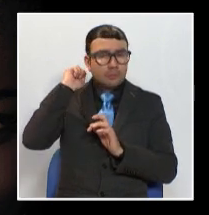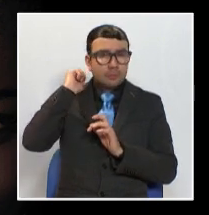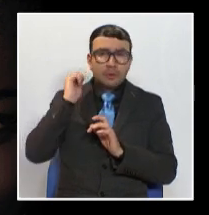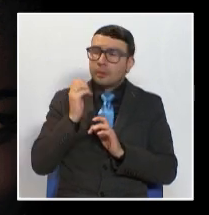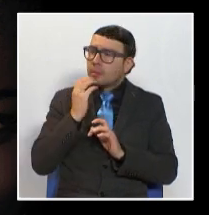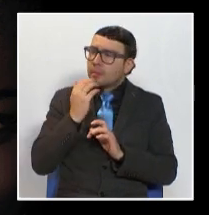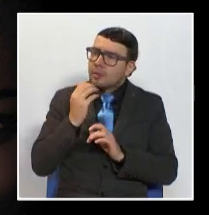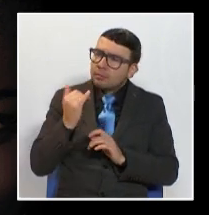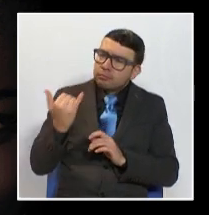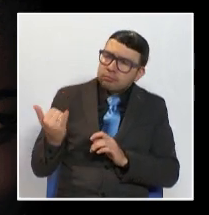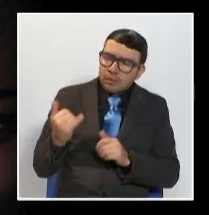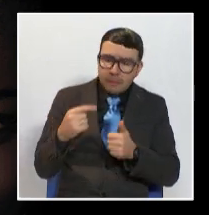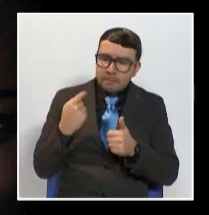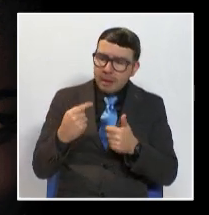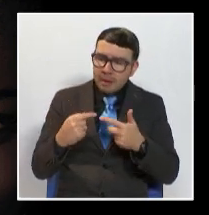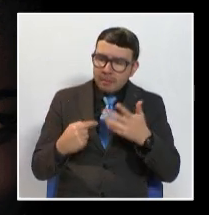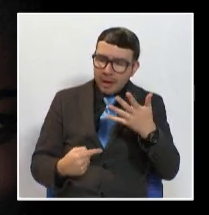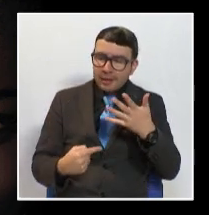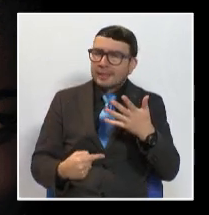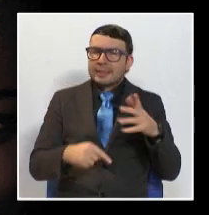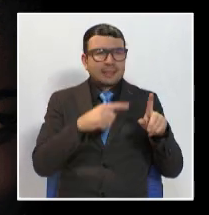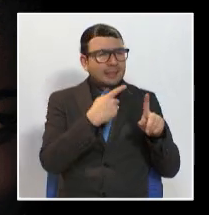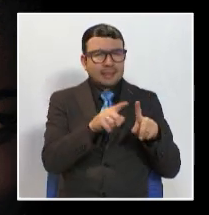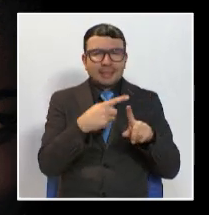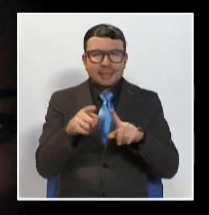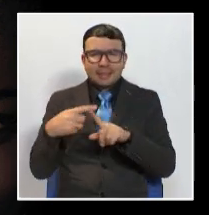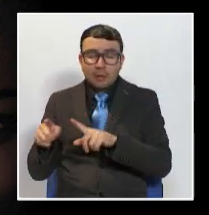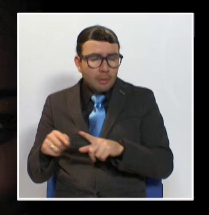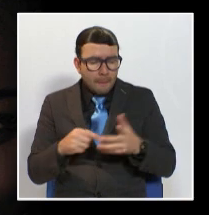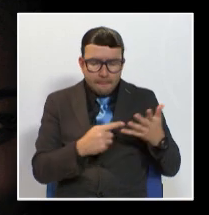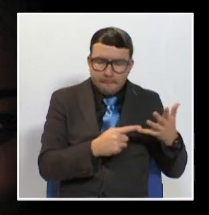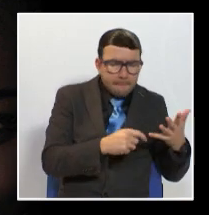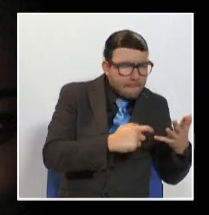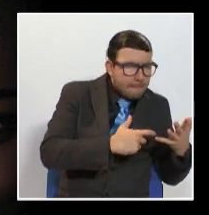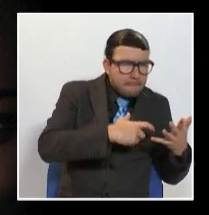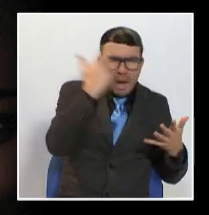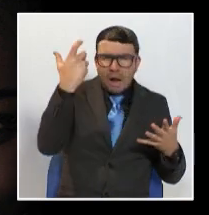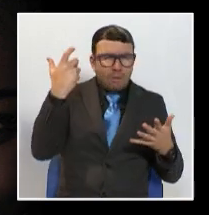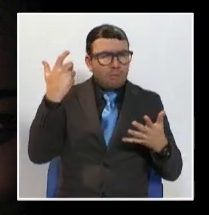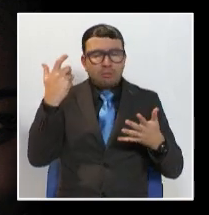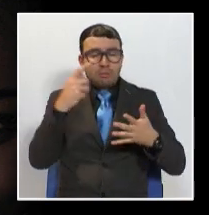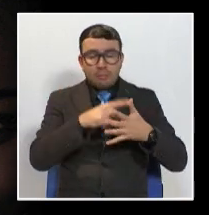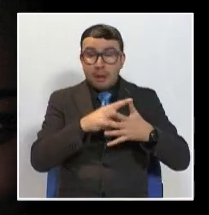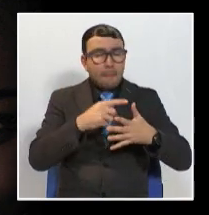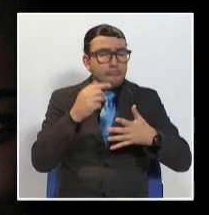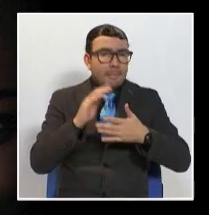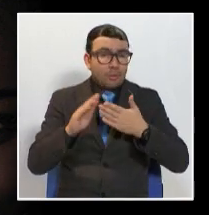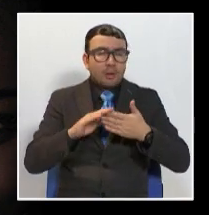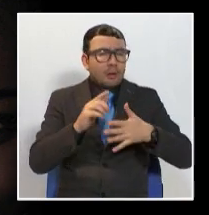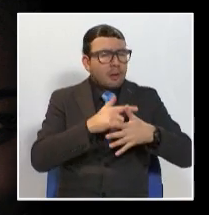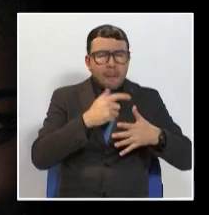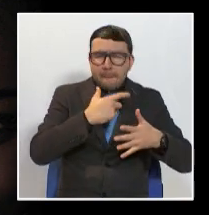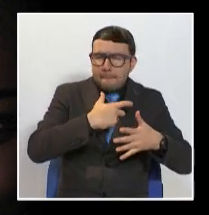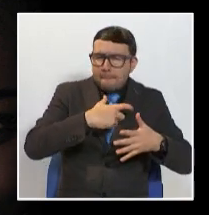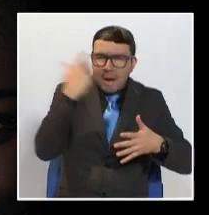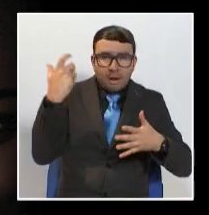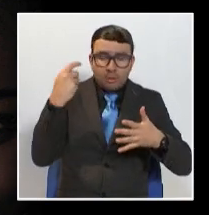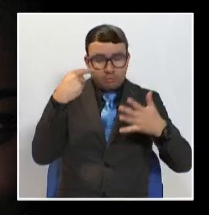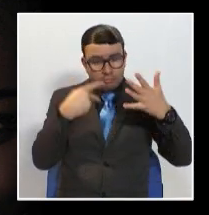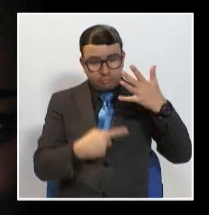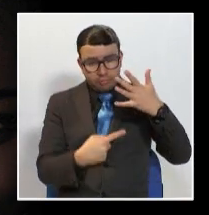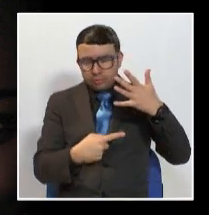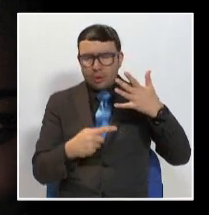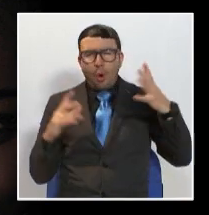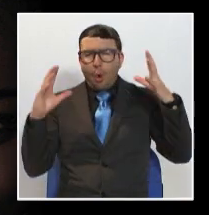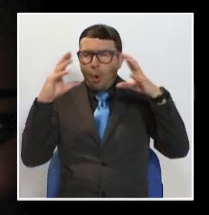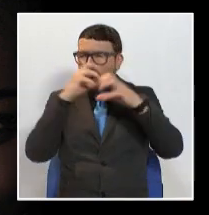por Fitzpatrick, 6 fototipos yendo desde el más claro hasta el más oscuro. ¿Esto por qué es importante? Porque los fototipos más claros son más